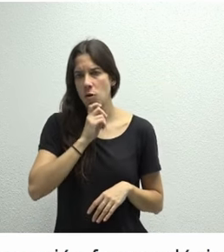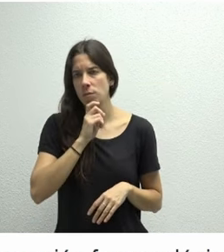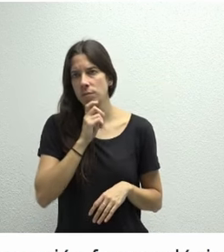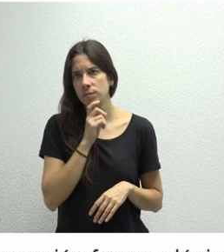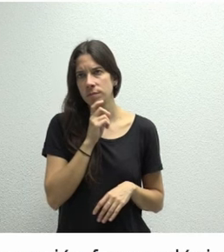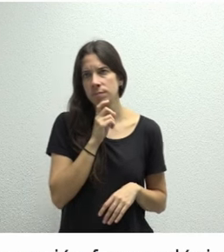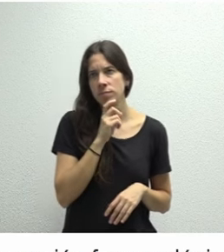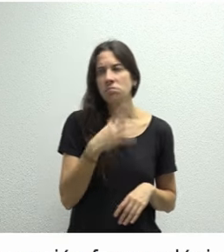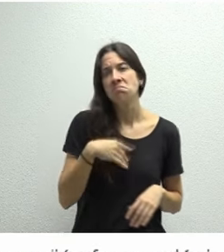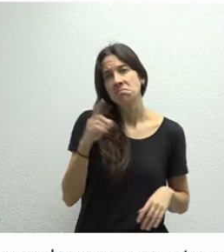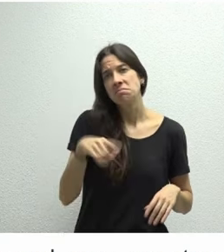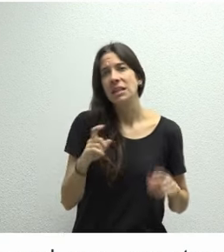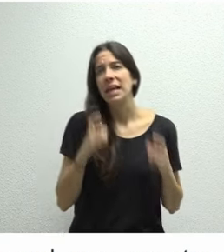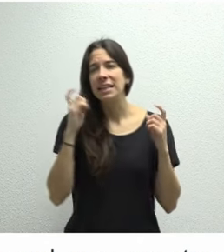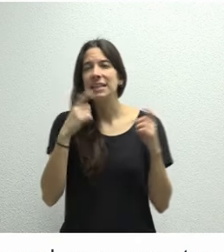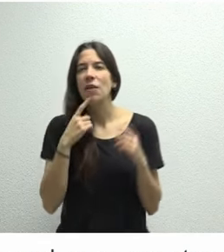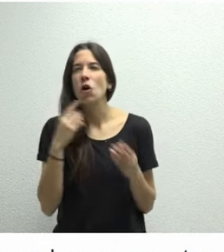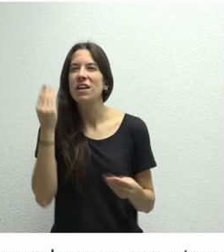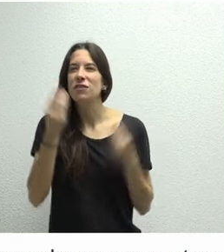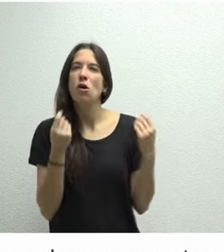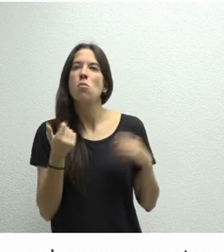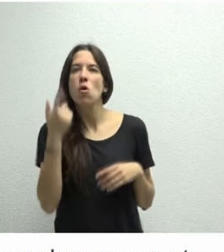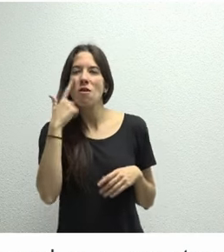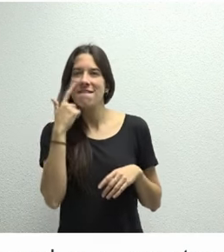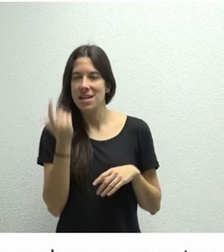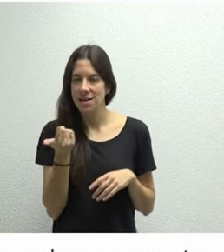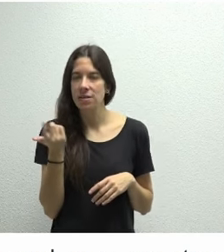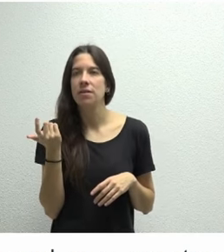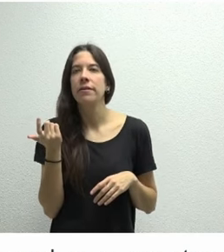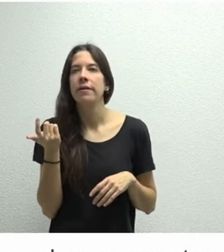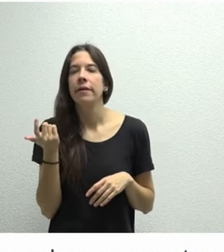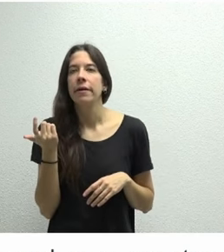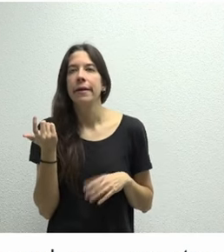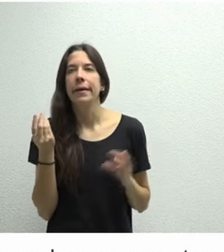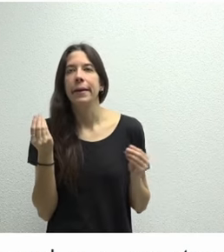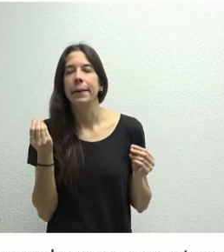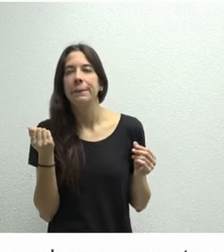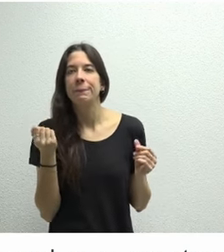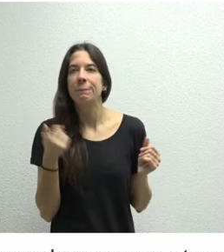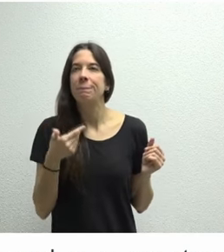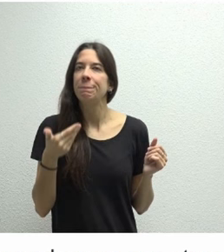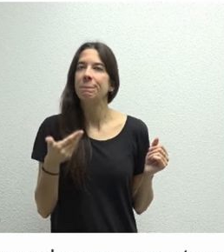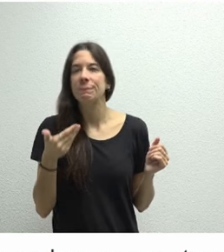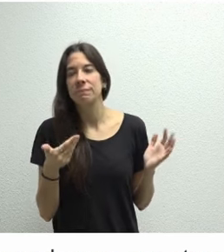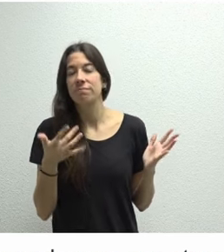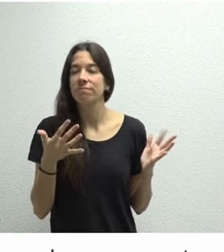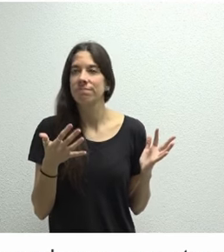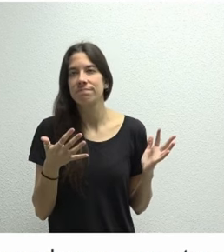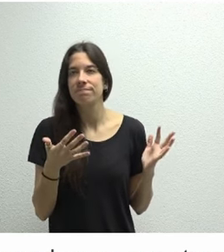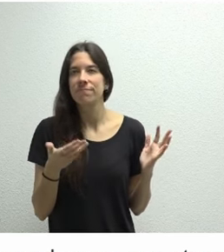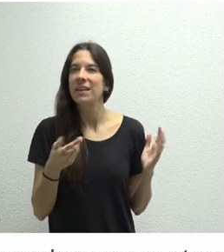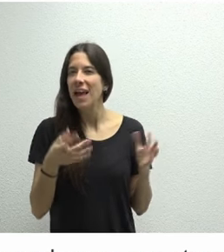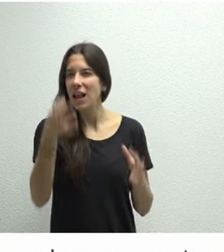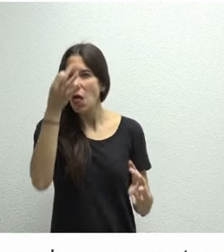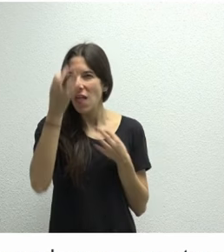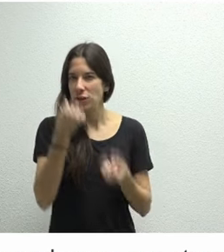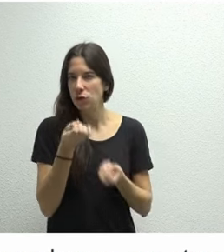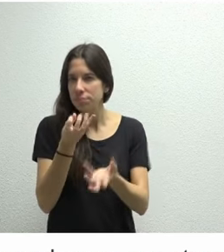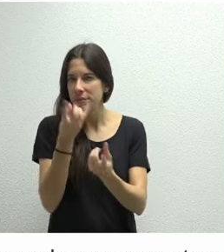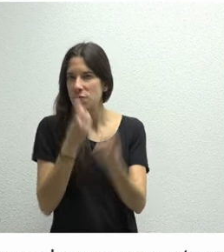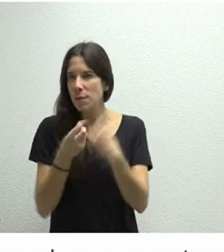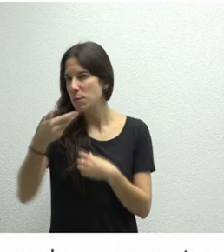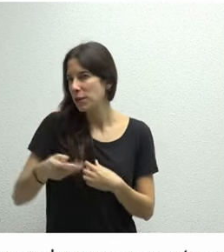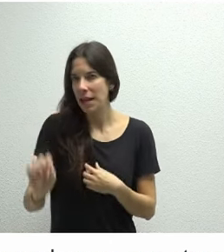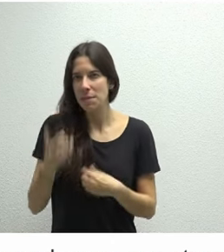intentando bueno reflexionar En cuál había sido el el eh lo más no sé el dato más importante no para que